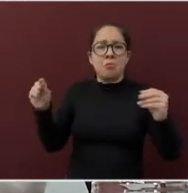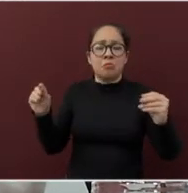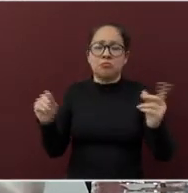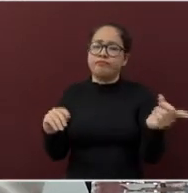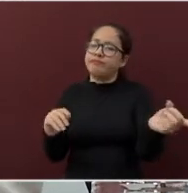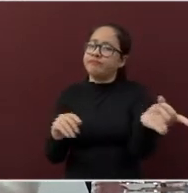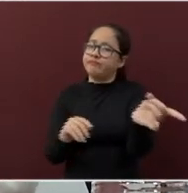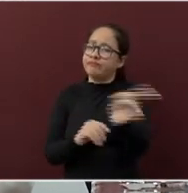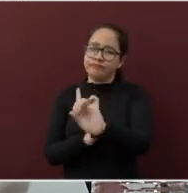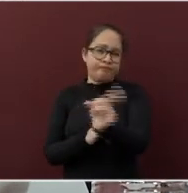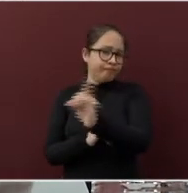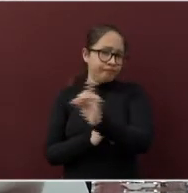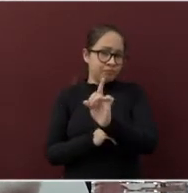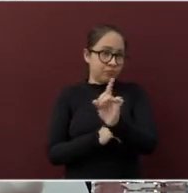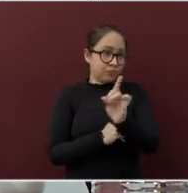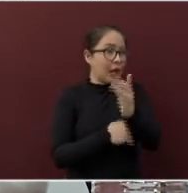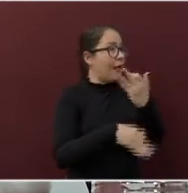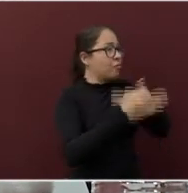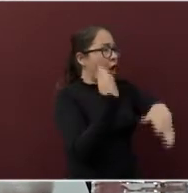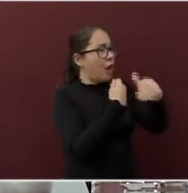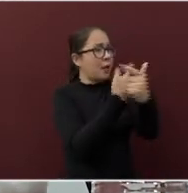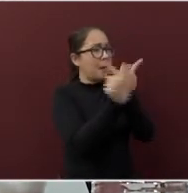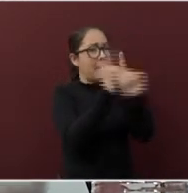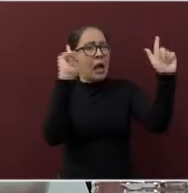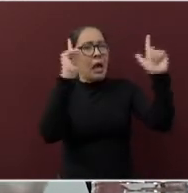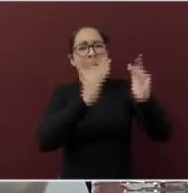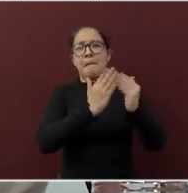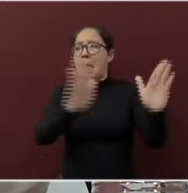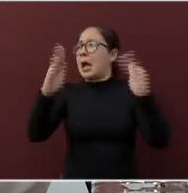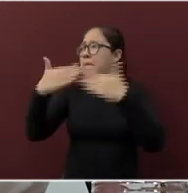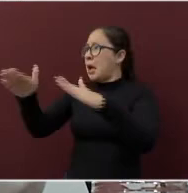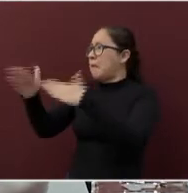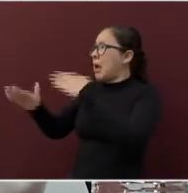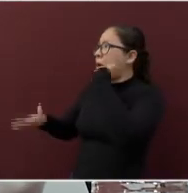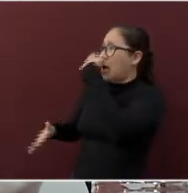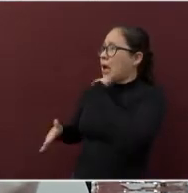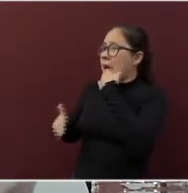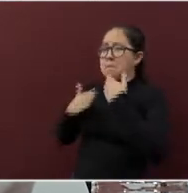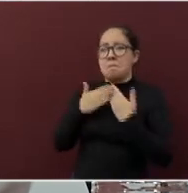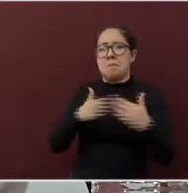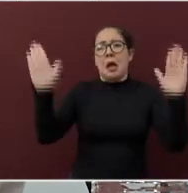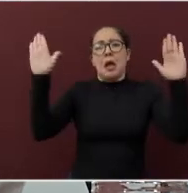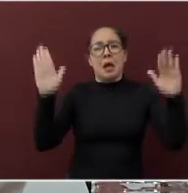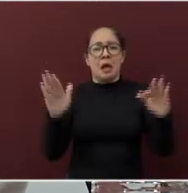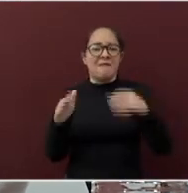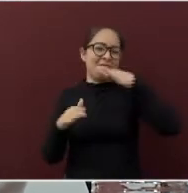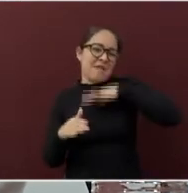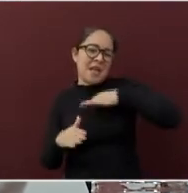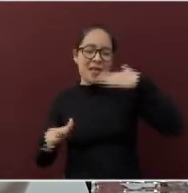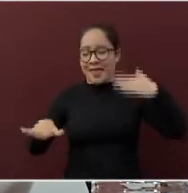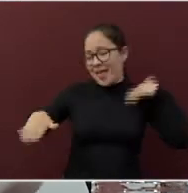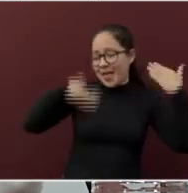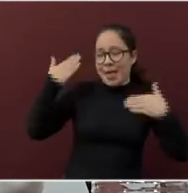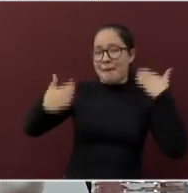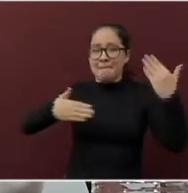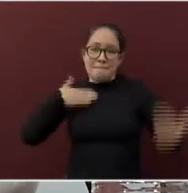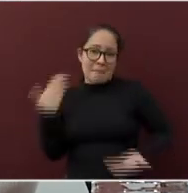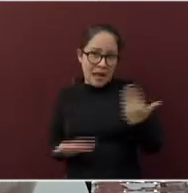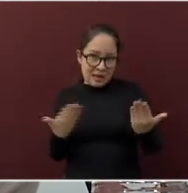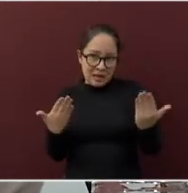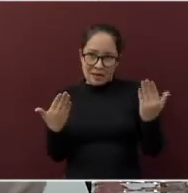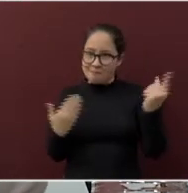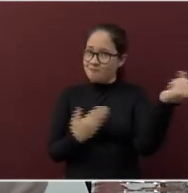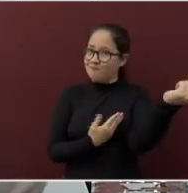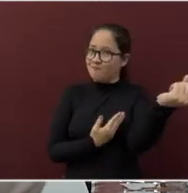que ya pueden abrir todos los comercios o escuelas de par en par o hacer la fiesta las pachangas los bailes